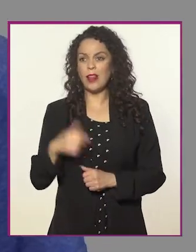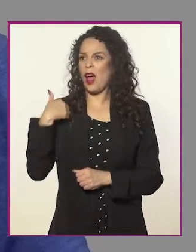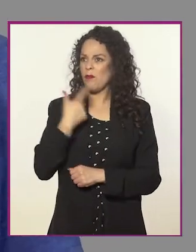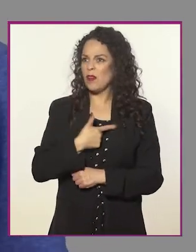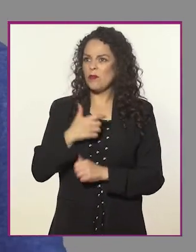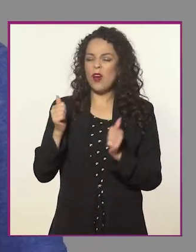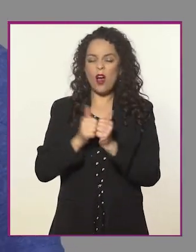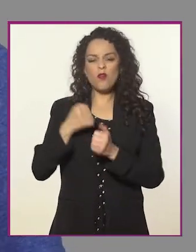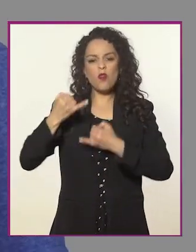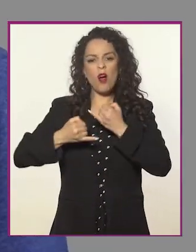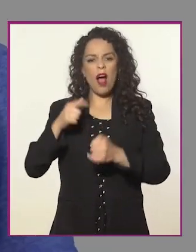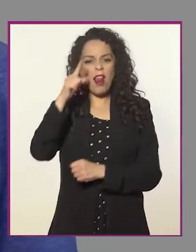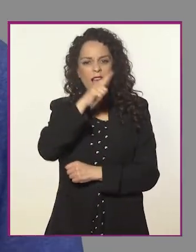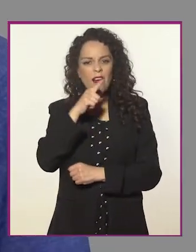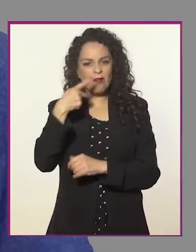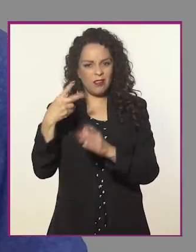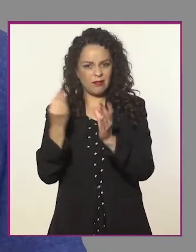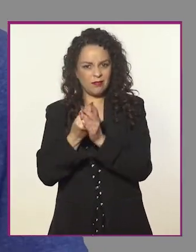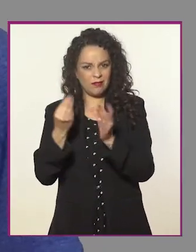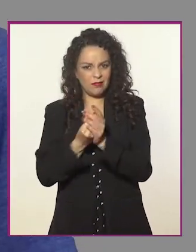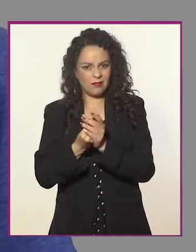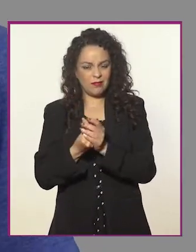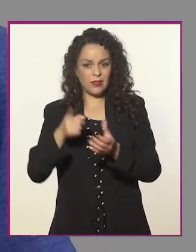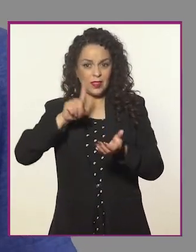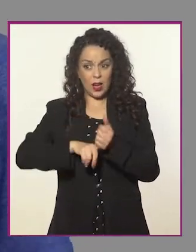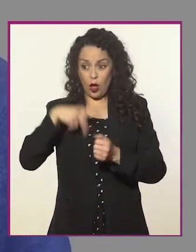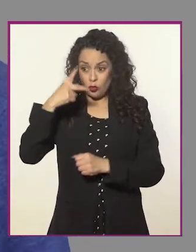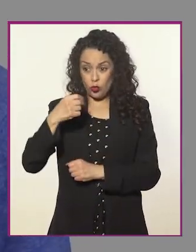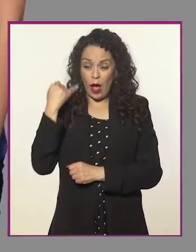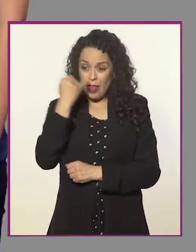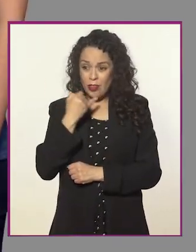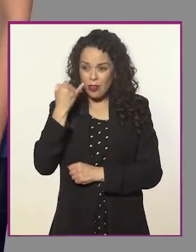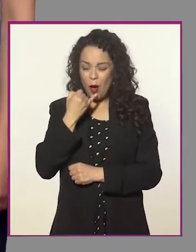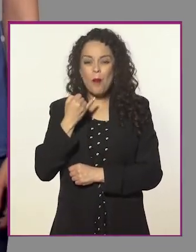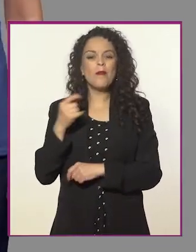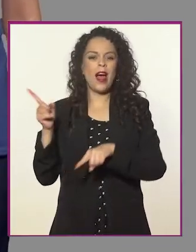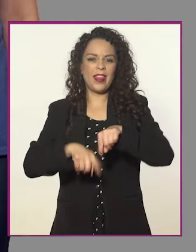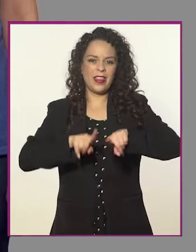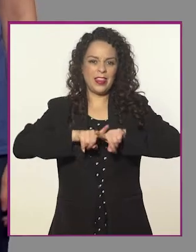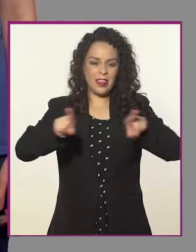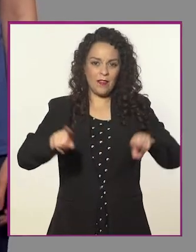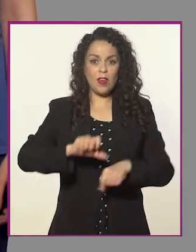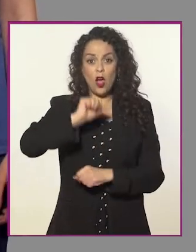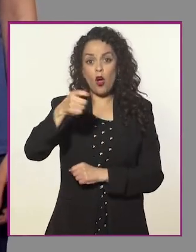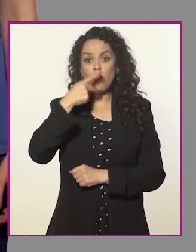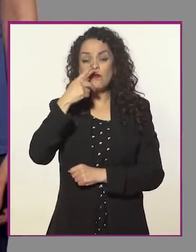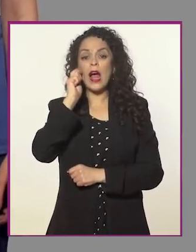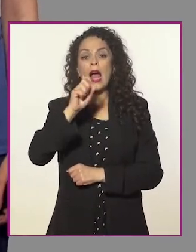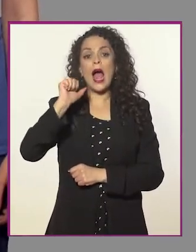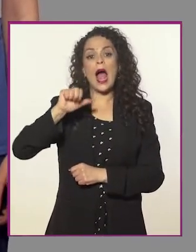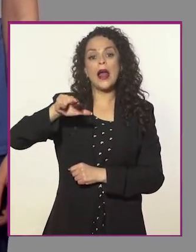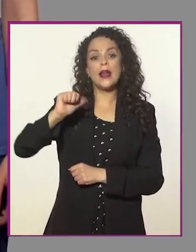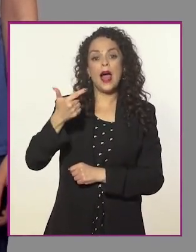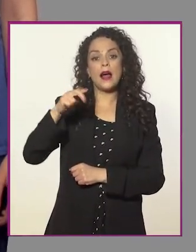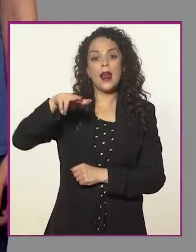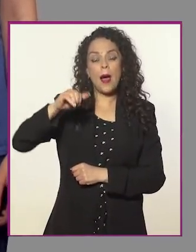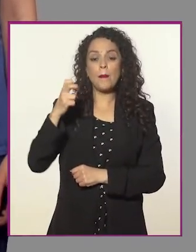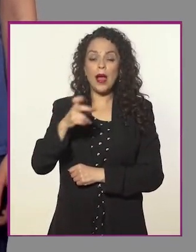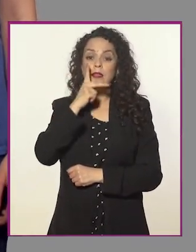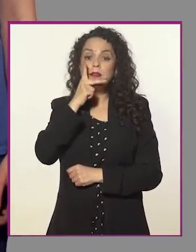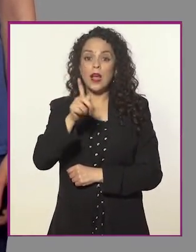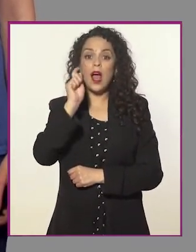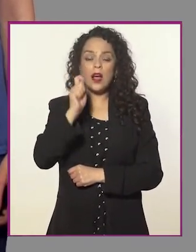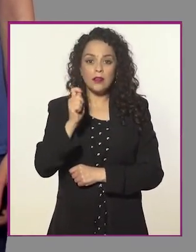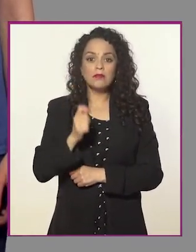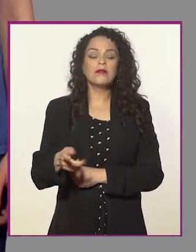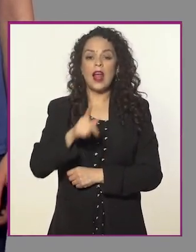juego con el lenguaje. Siento que le quita lo solemne al idioma. Otro aporte al habla popular son los anagramas, que son palabras que resultan